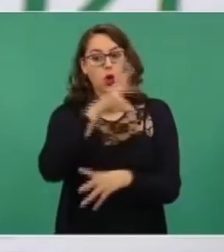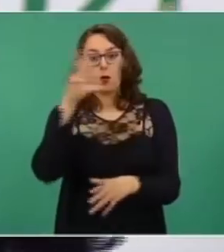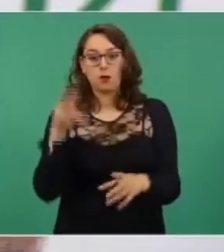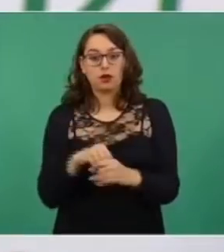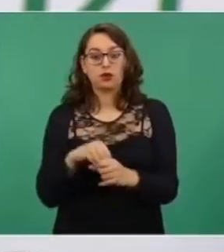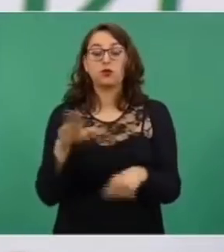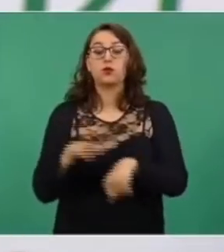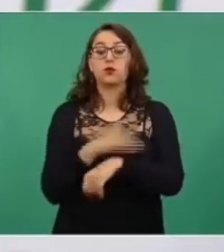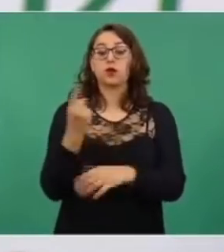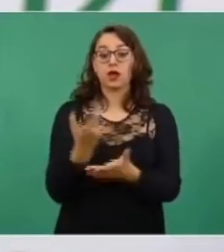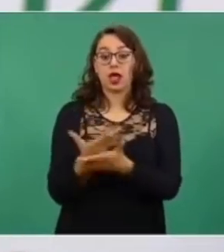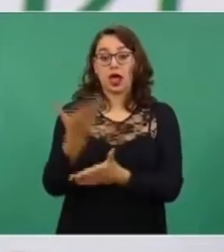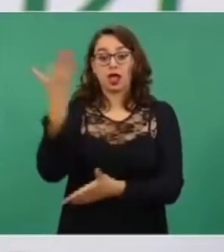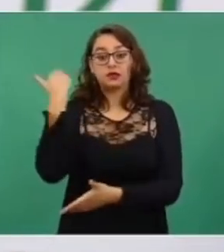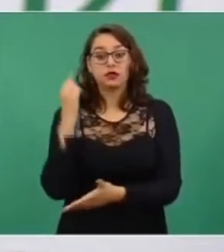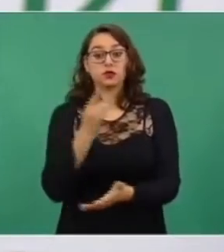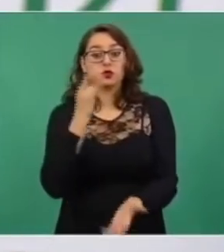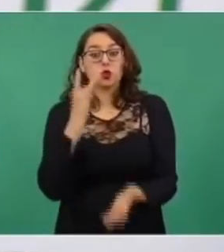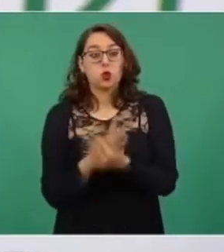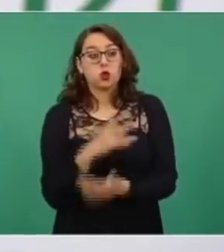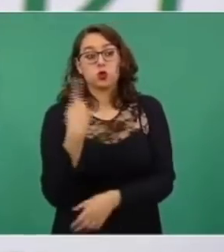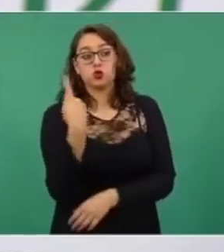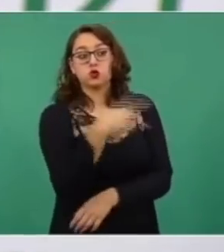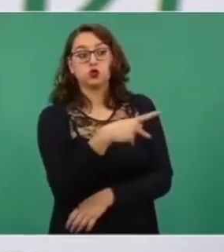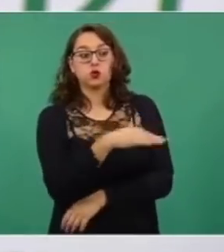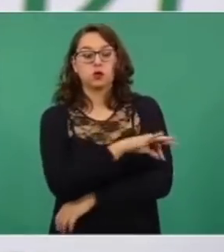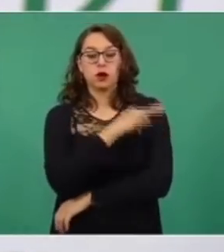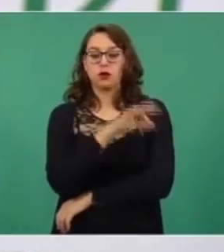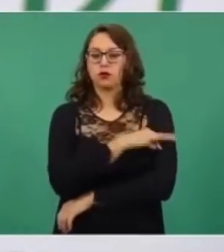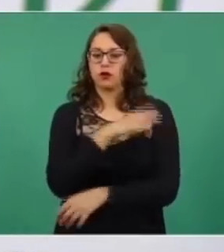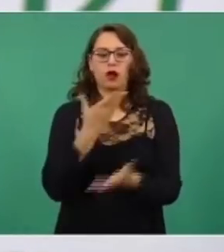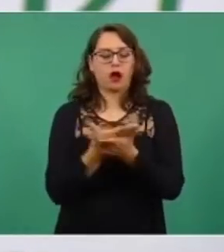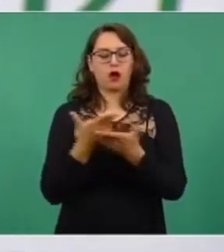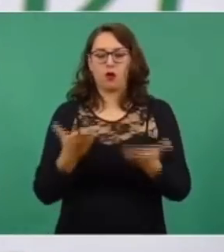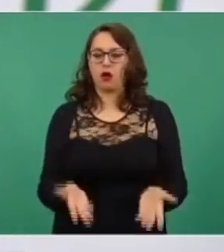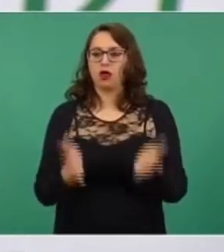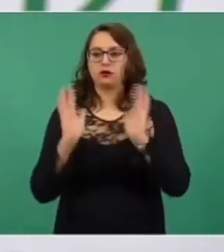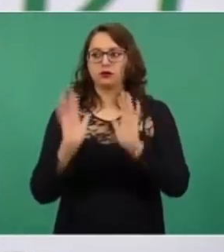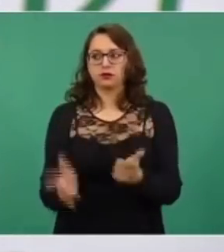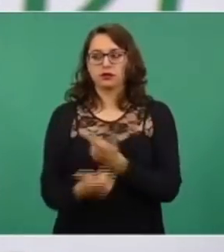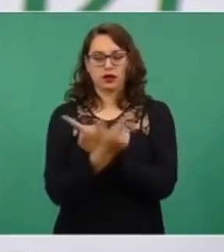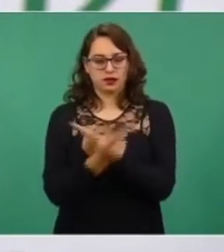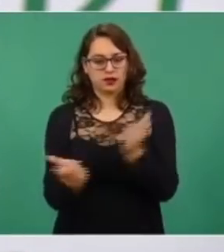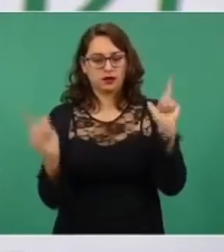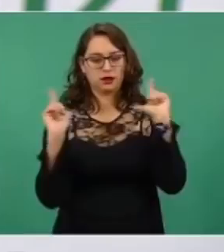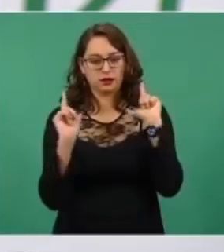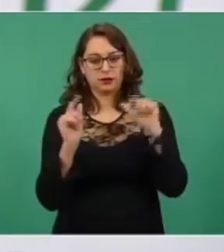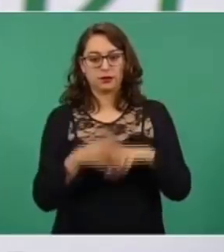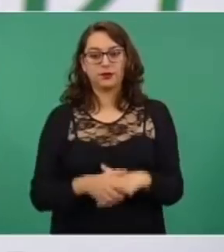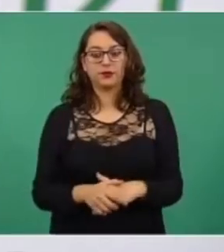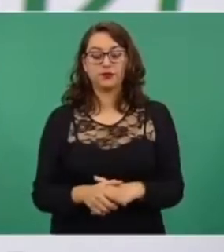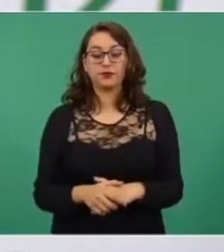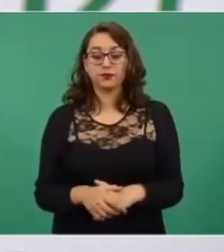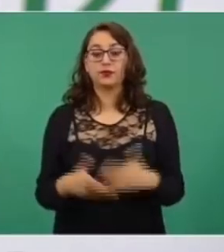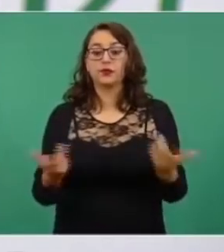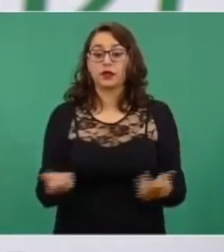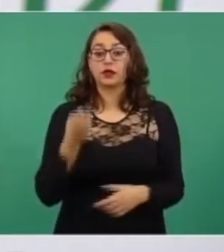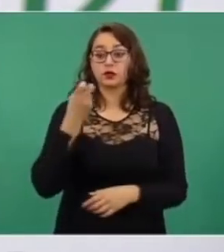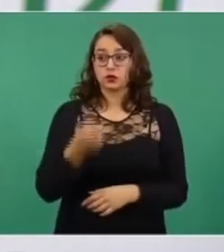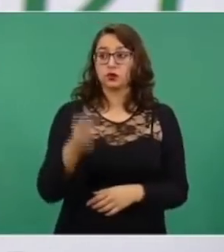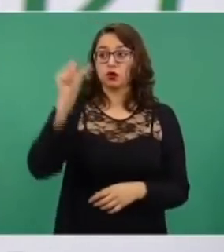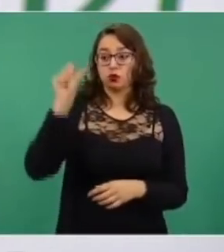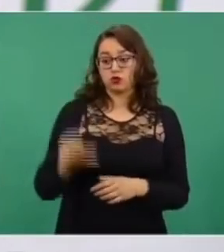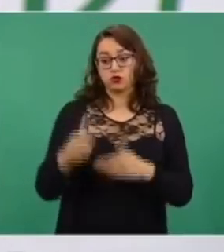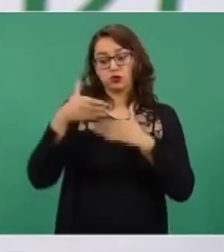hechas en Estados Unidos. Hoy ya no es así. Bueno, entonces en el transcurso de hoy y los próximos días estaremos dando a conocer detalles